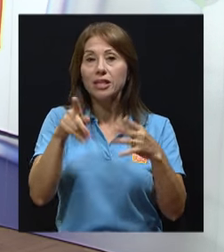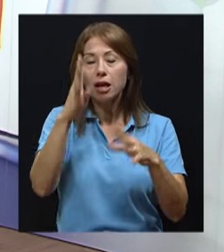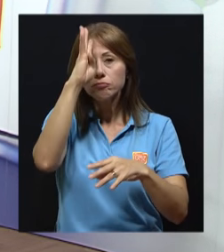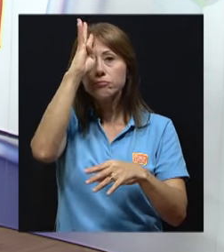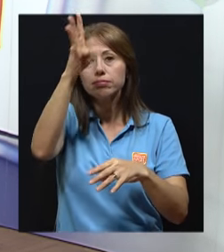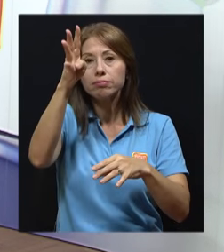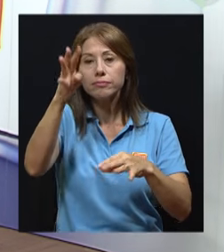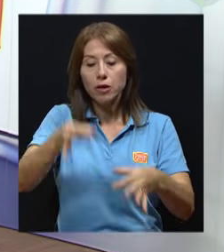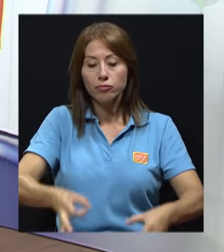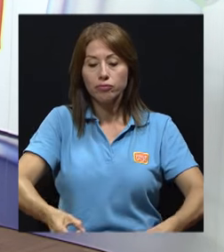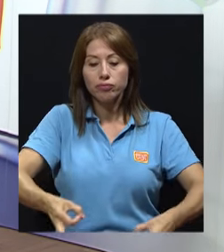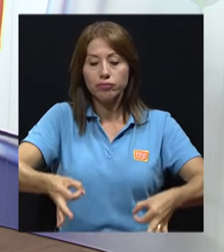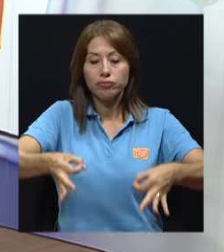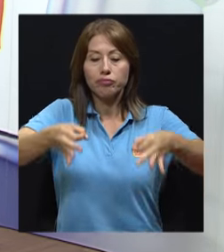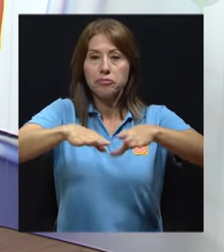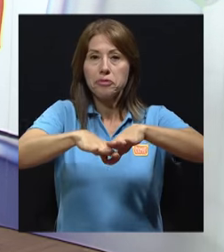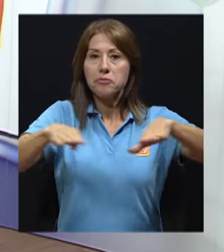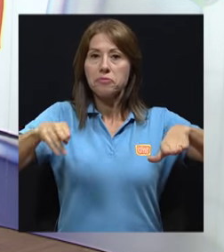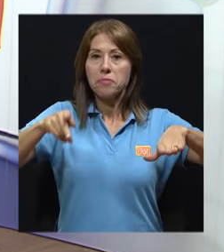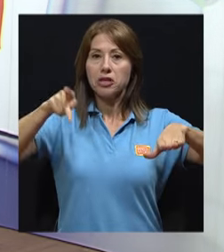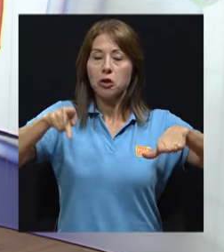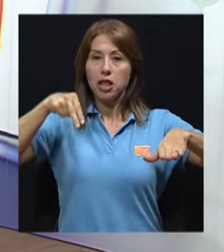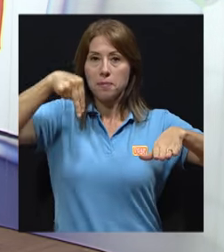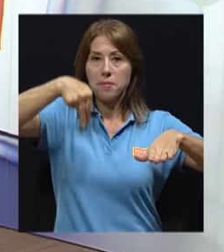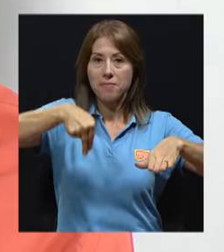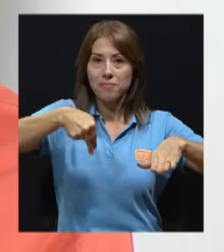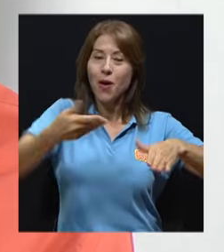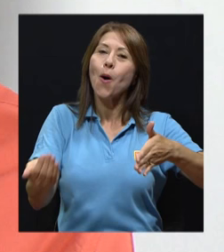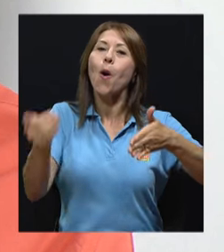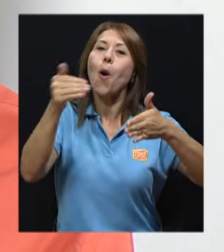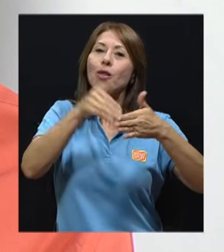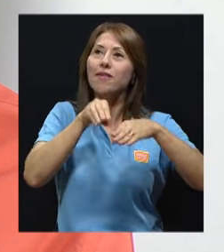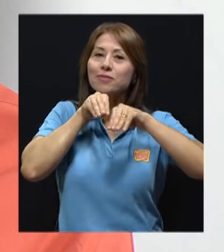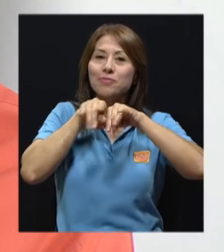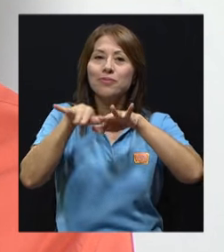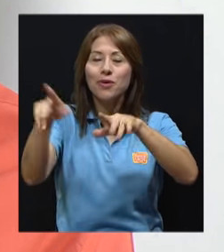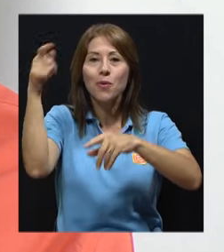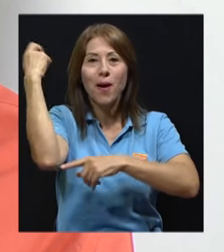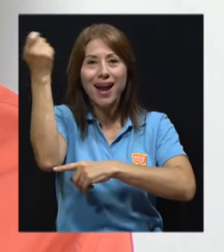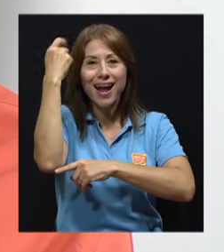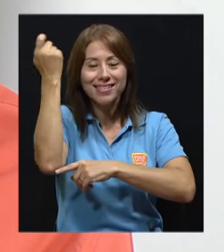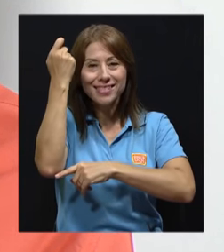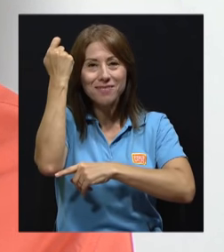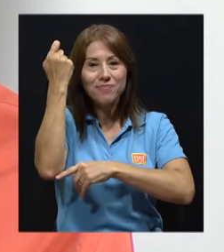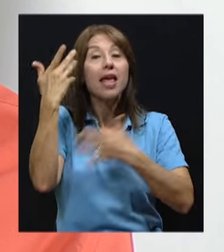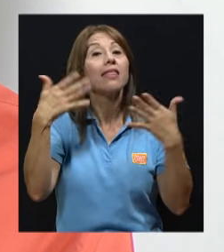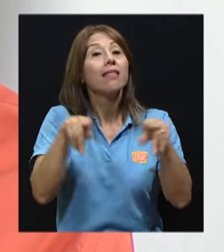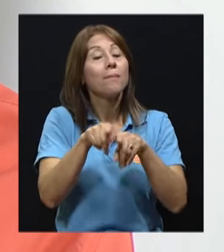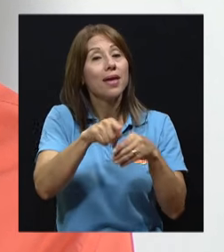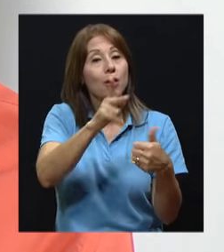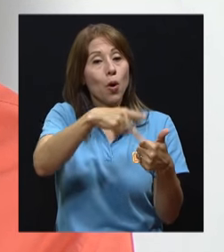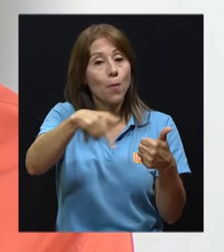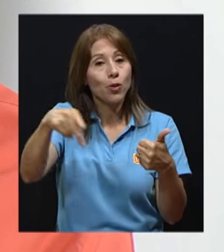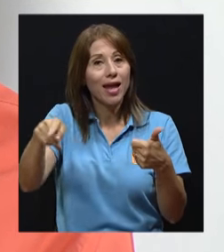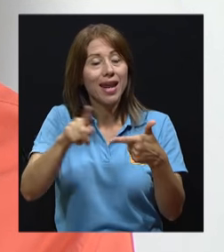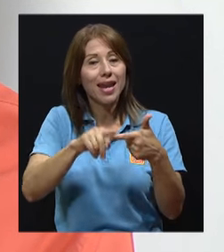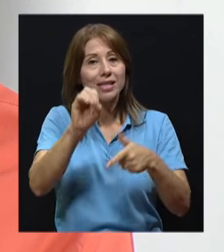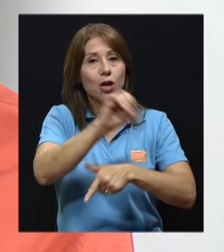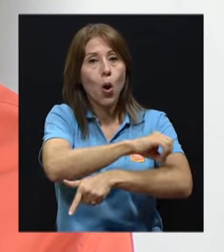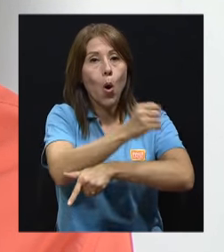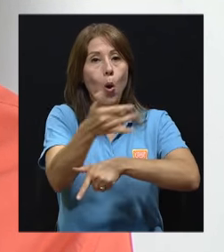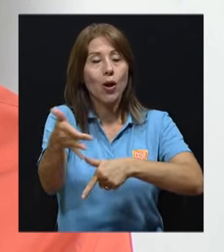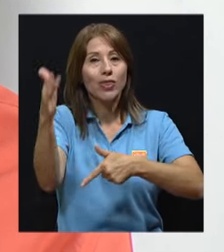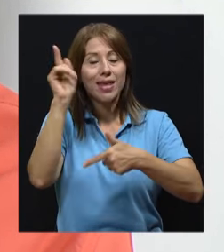luego esa invención se regresa a guanacaste hay marimbas de ojalata en puntaarenas en orotina